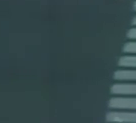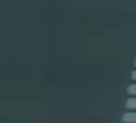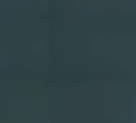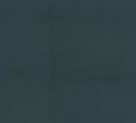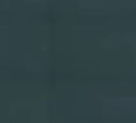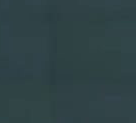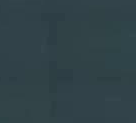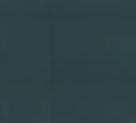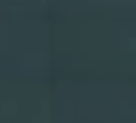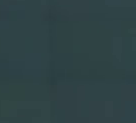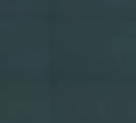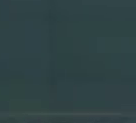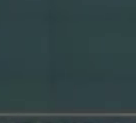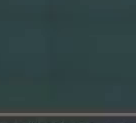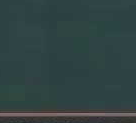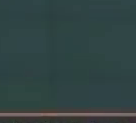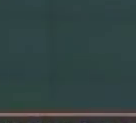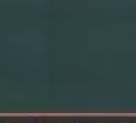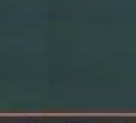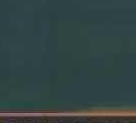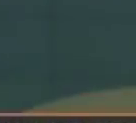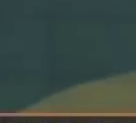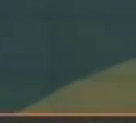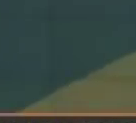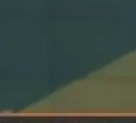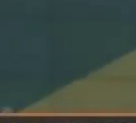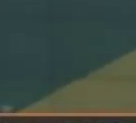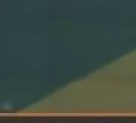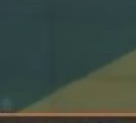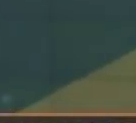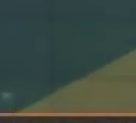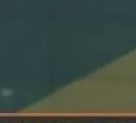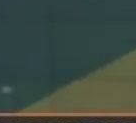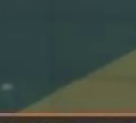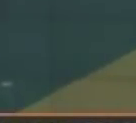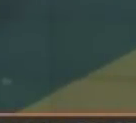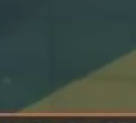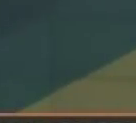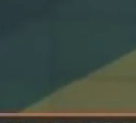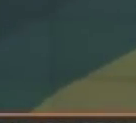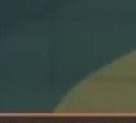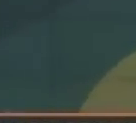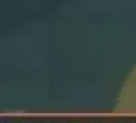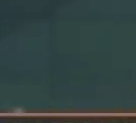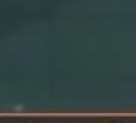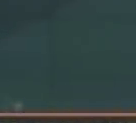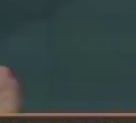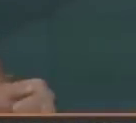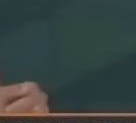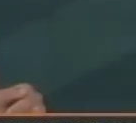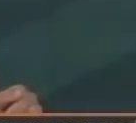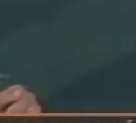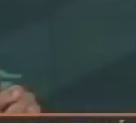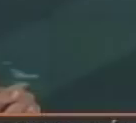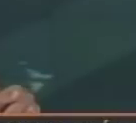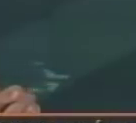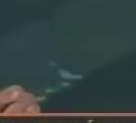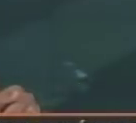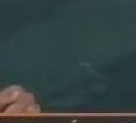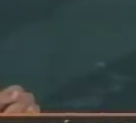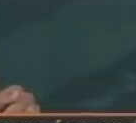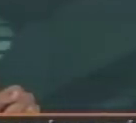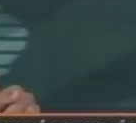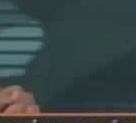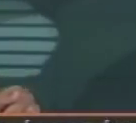Buenas tardes, le saludo a Marilyn Rivas. A esta hora hacemos un contacto en la Plaza Bolívar de Caracas, donde las mujeres en Victoria Comaduro realizan